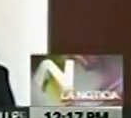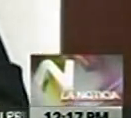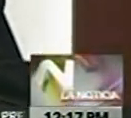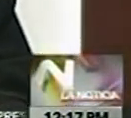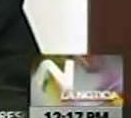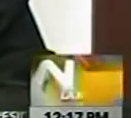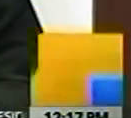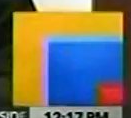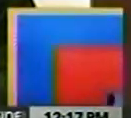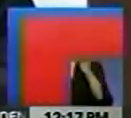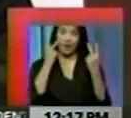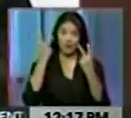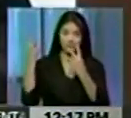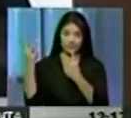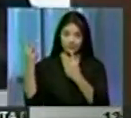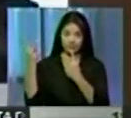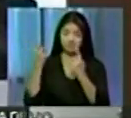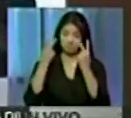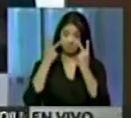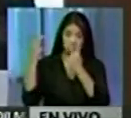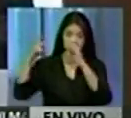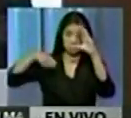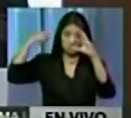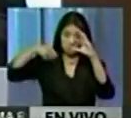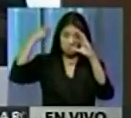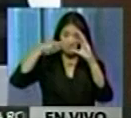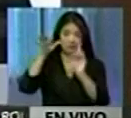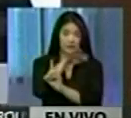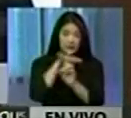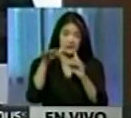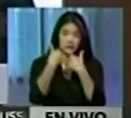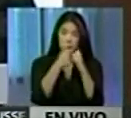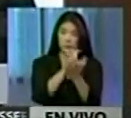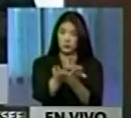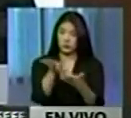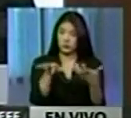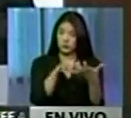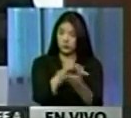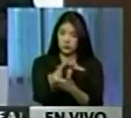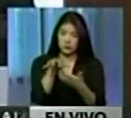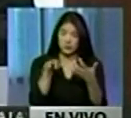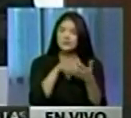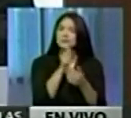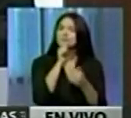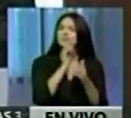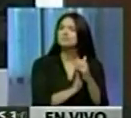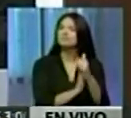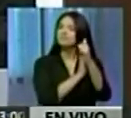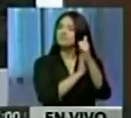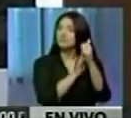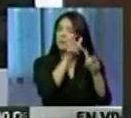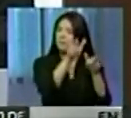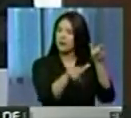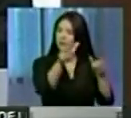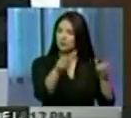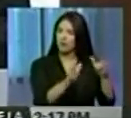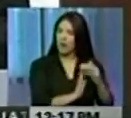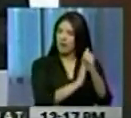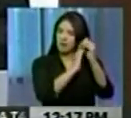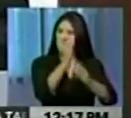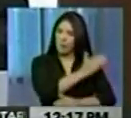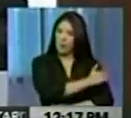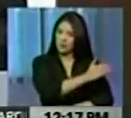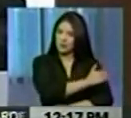Como pudieron apreciar, durante estos hechos violentos encabezados por actores políticos de la